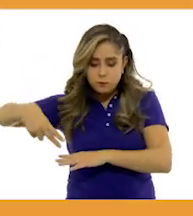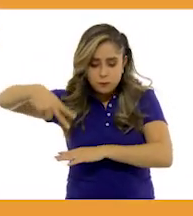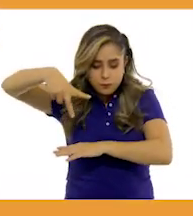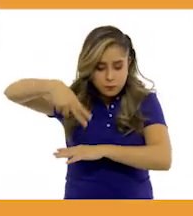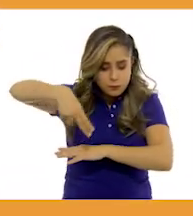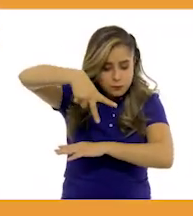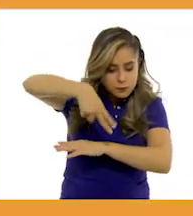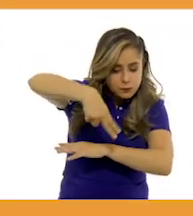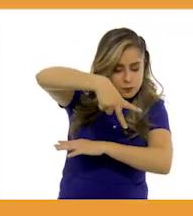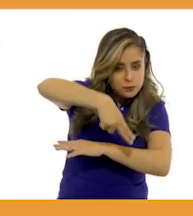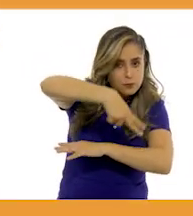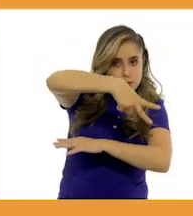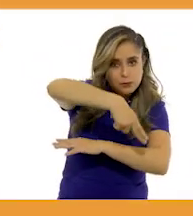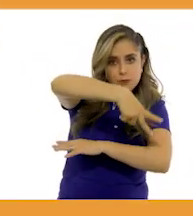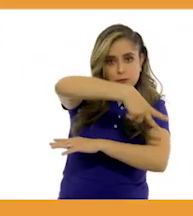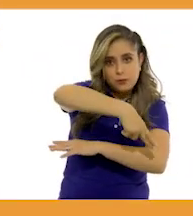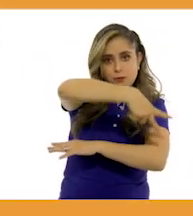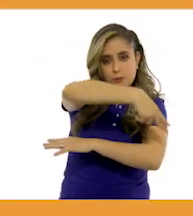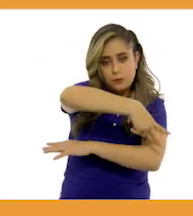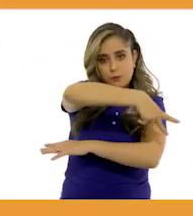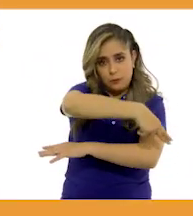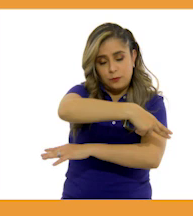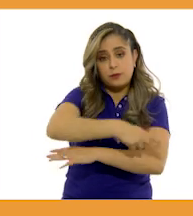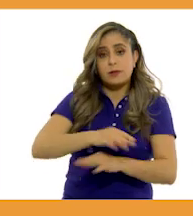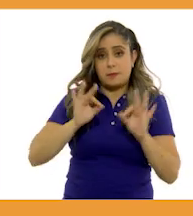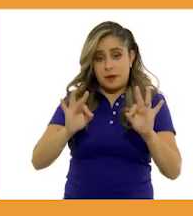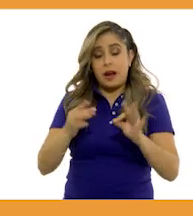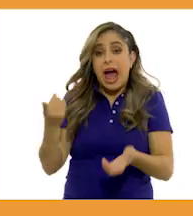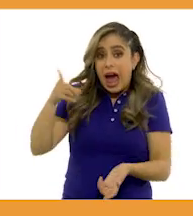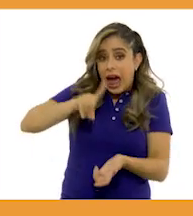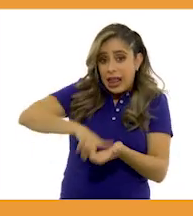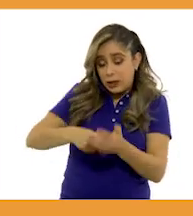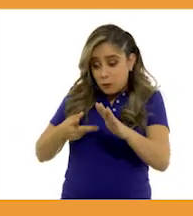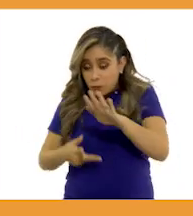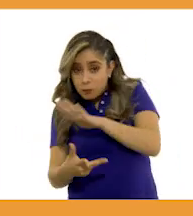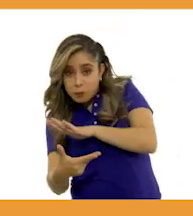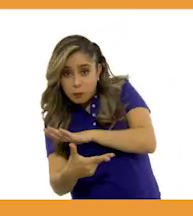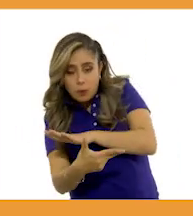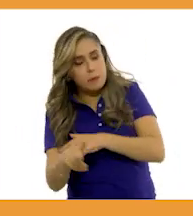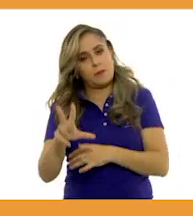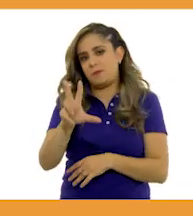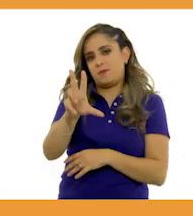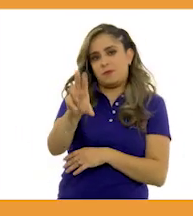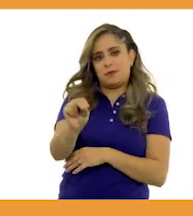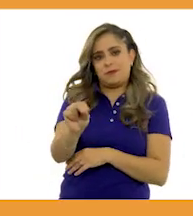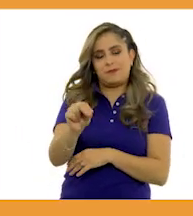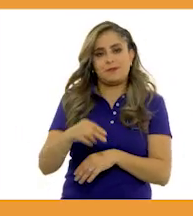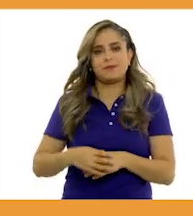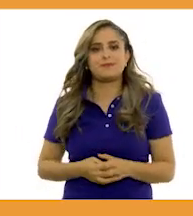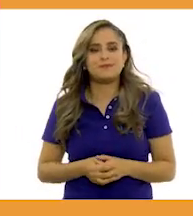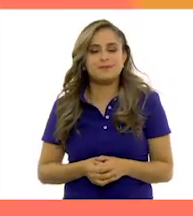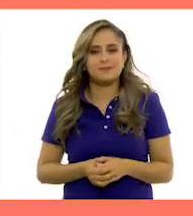marcaste. Asegúrate de cortar por fuera de la playera. No introduzcas las tijeras en ella.